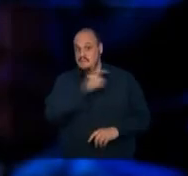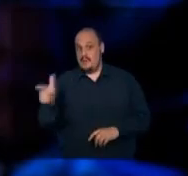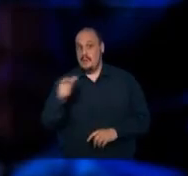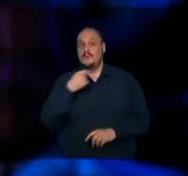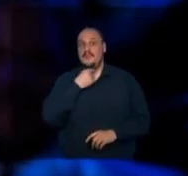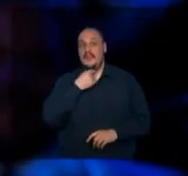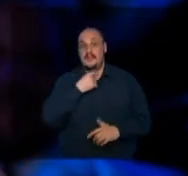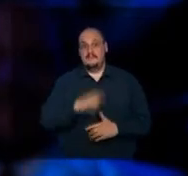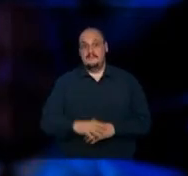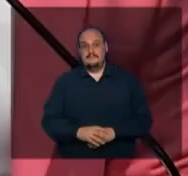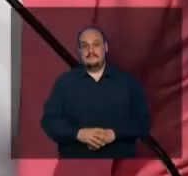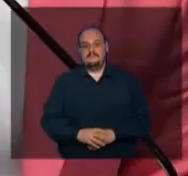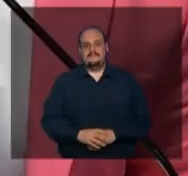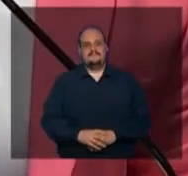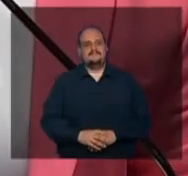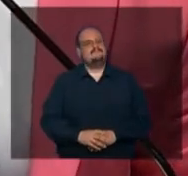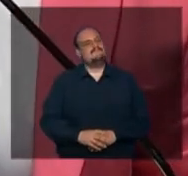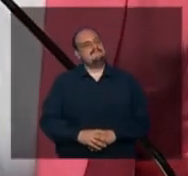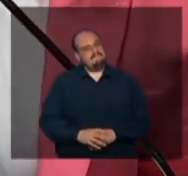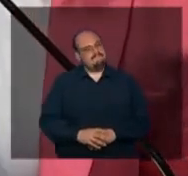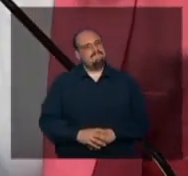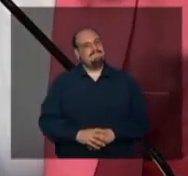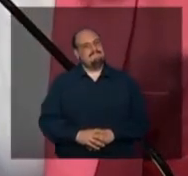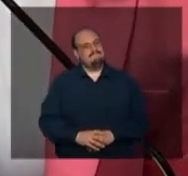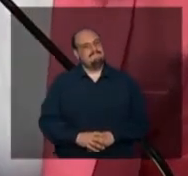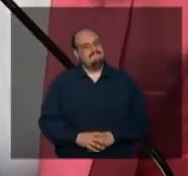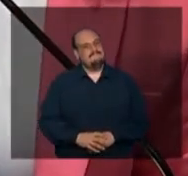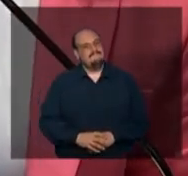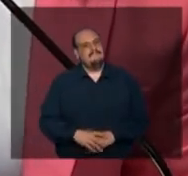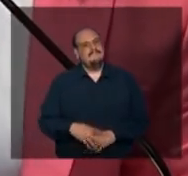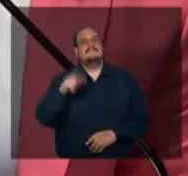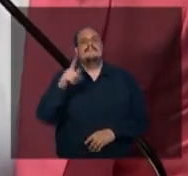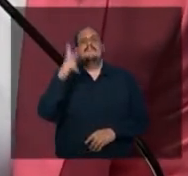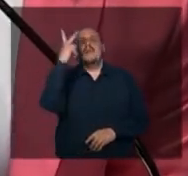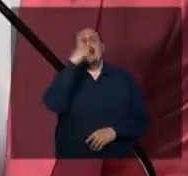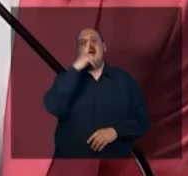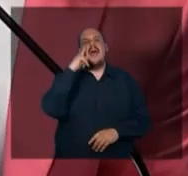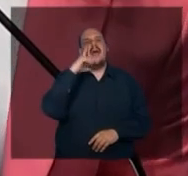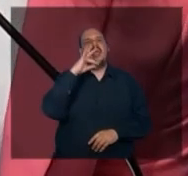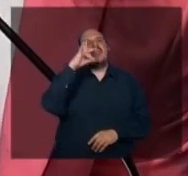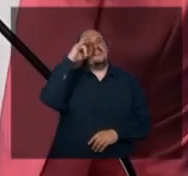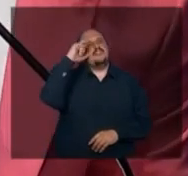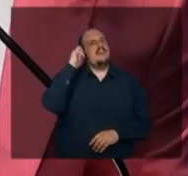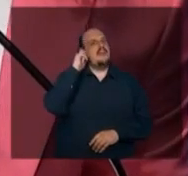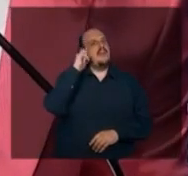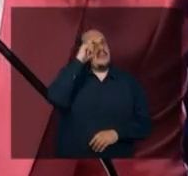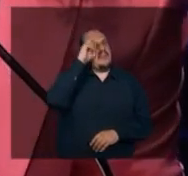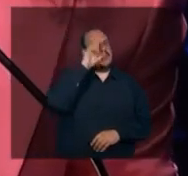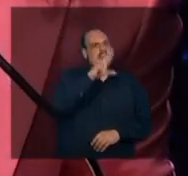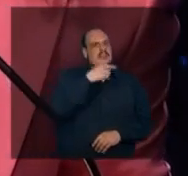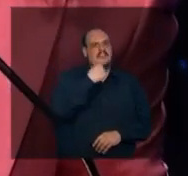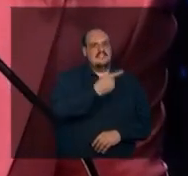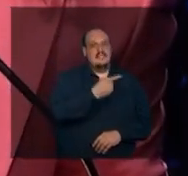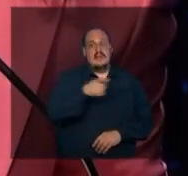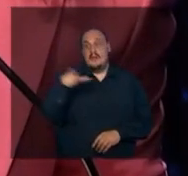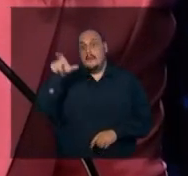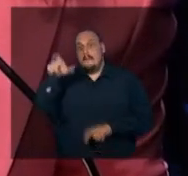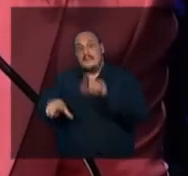a réplica que eraan sabi de